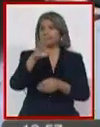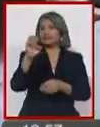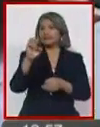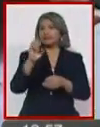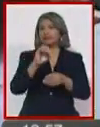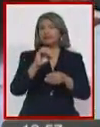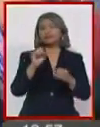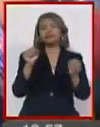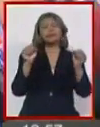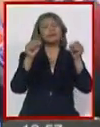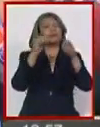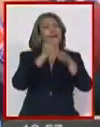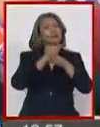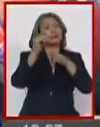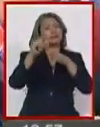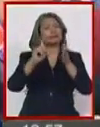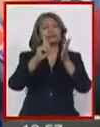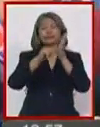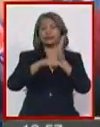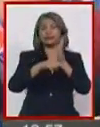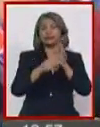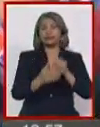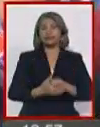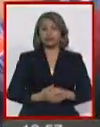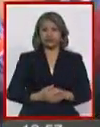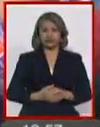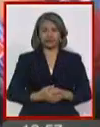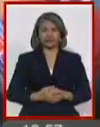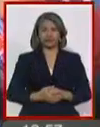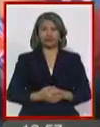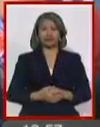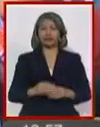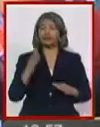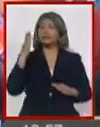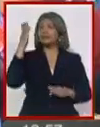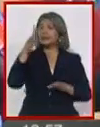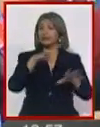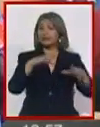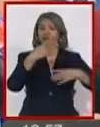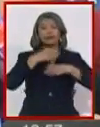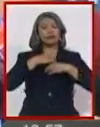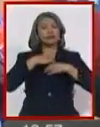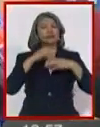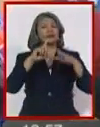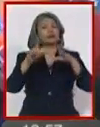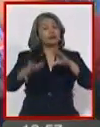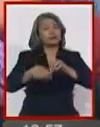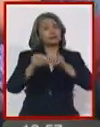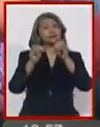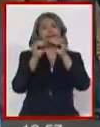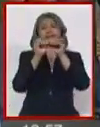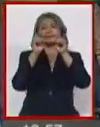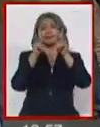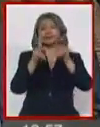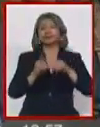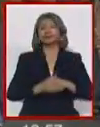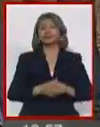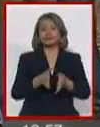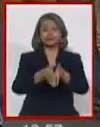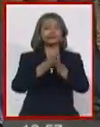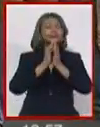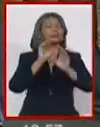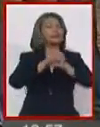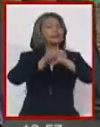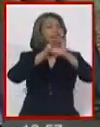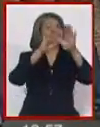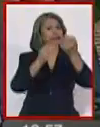500 ingenieros en una primera instancia y luego en futuras actividades y movilizaciones iremos incrementando la cantidad. El pedido